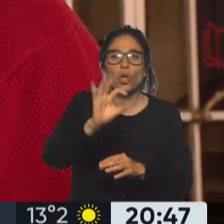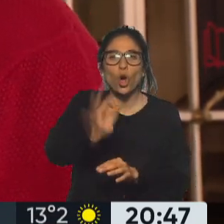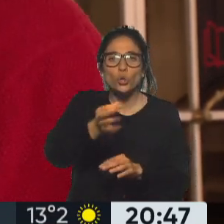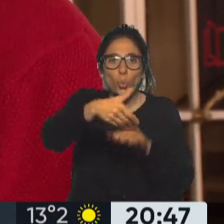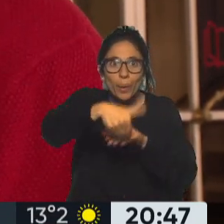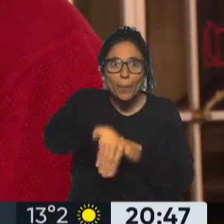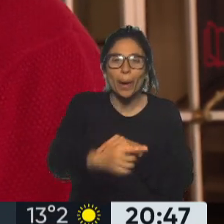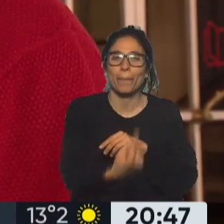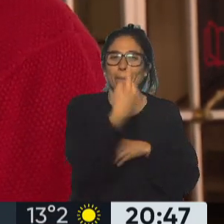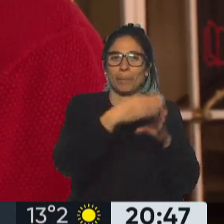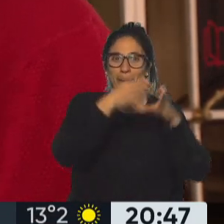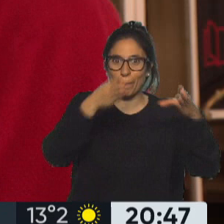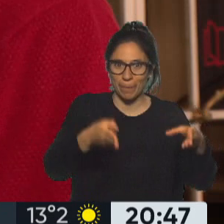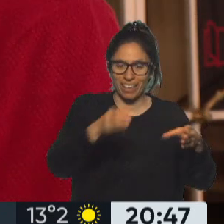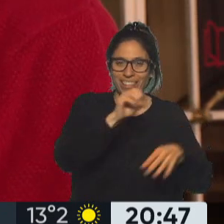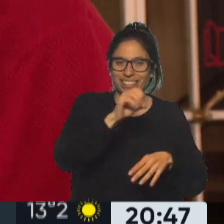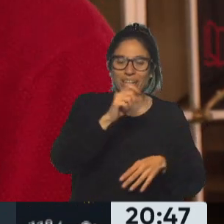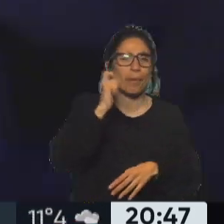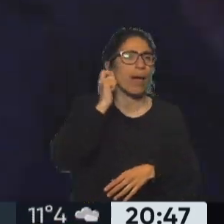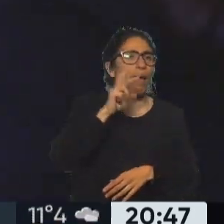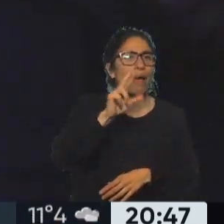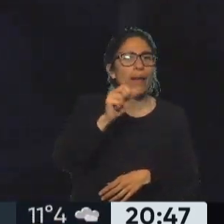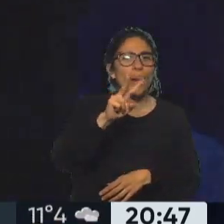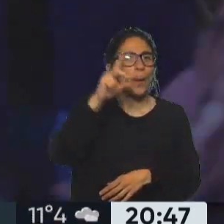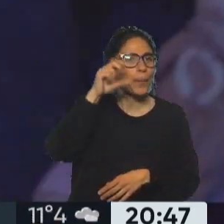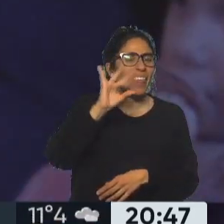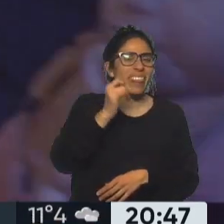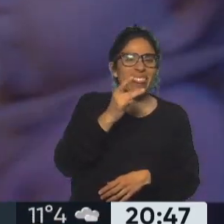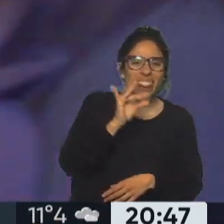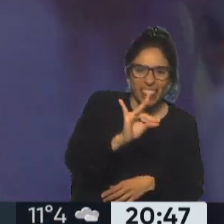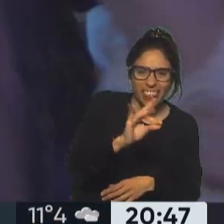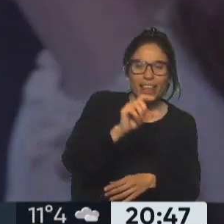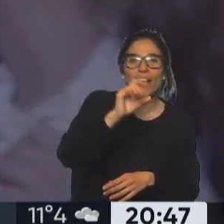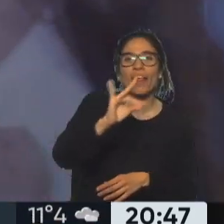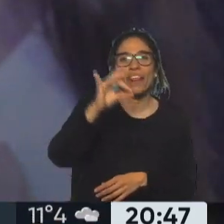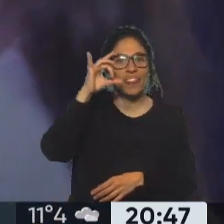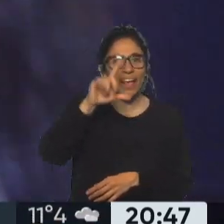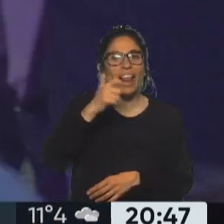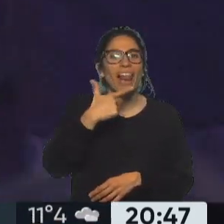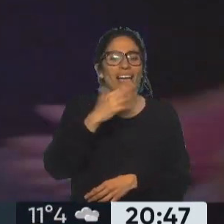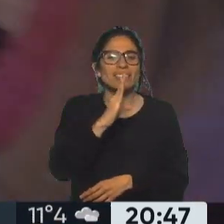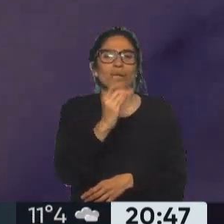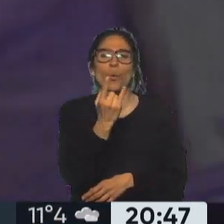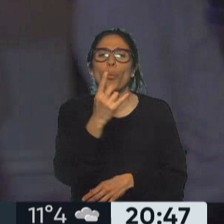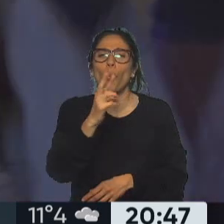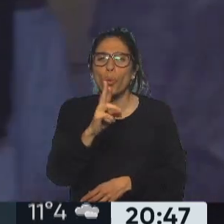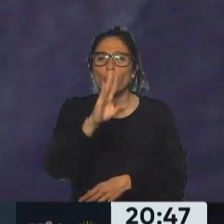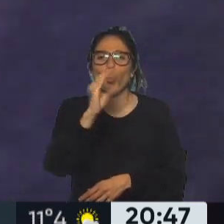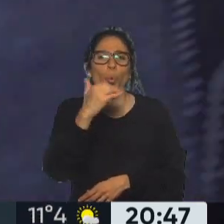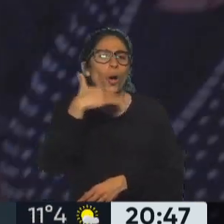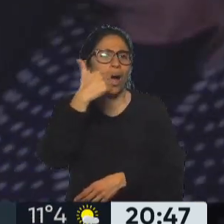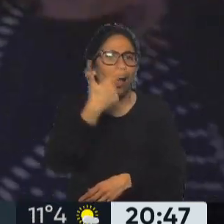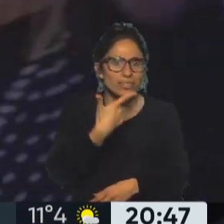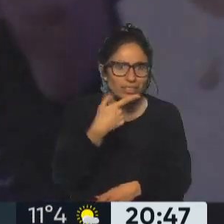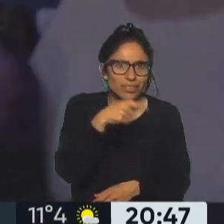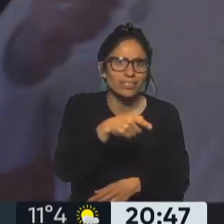es La gravedad de las burbujas, que es una obra de teatro experimental que trabaja las narrativas simultáneas. Hace mucho tiempo que me dedico